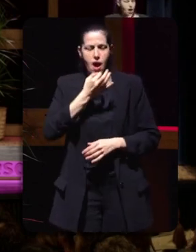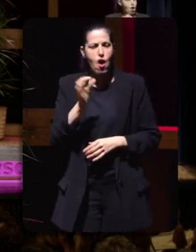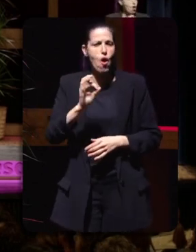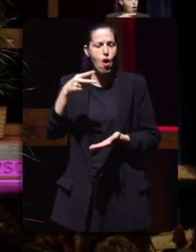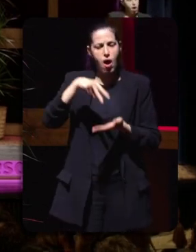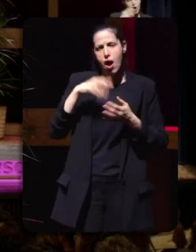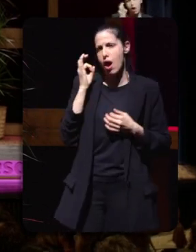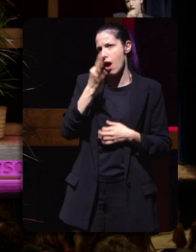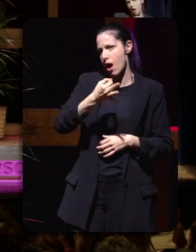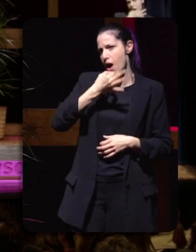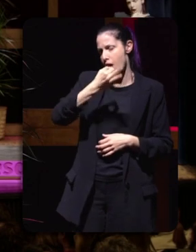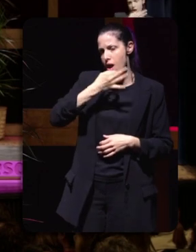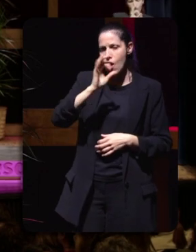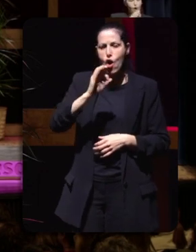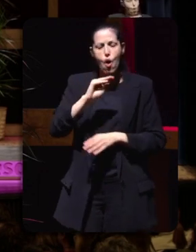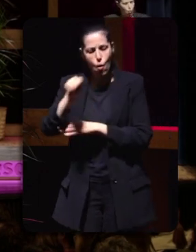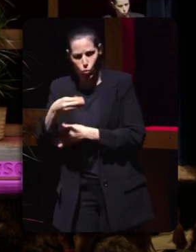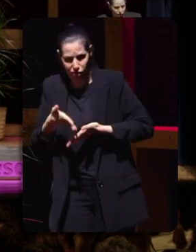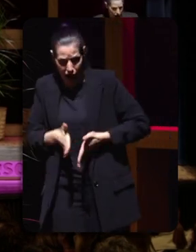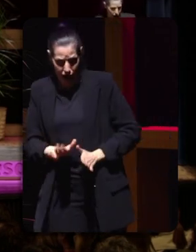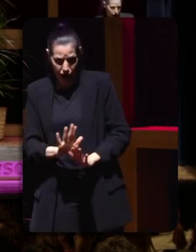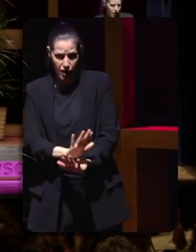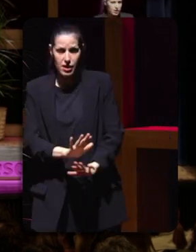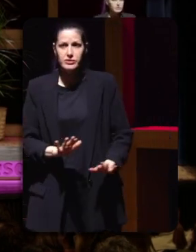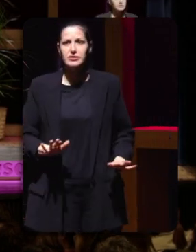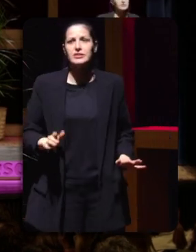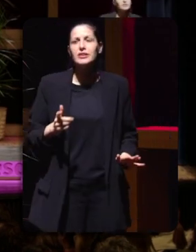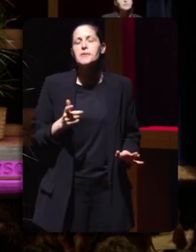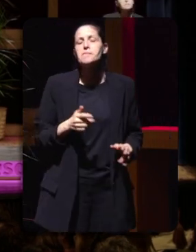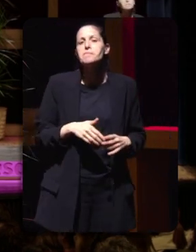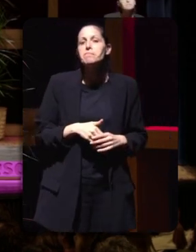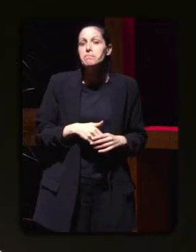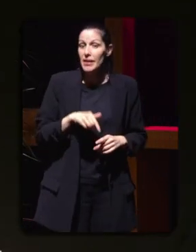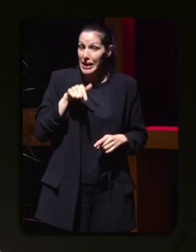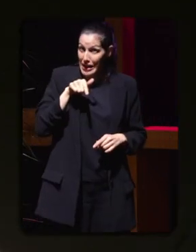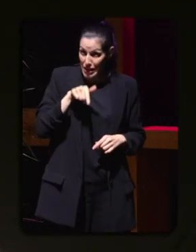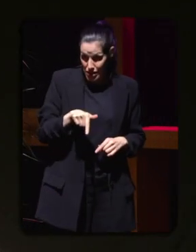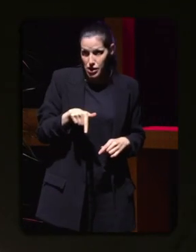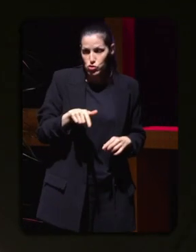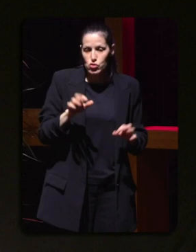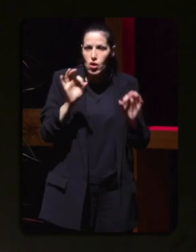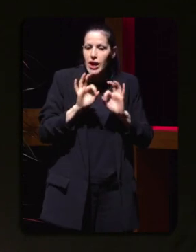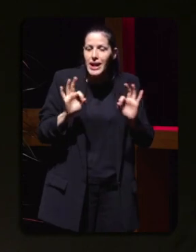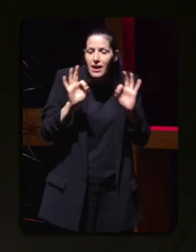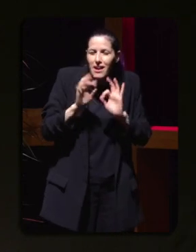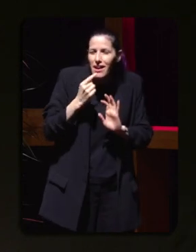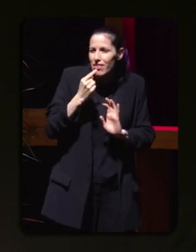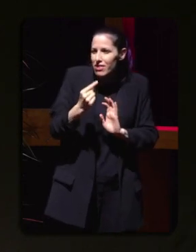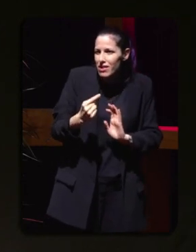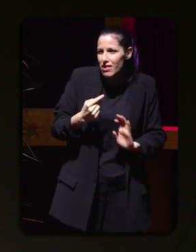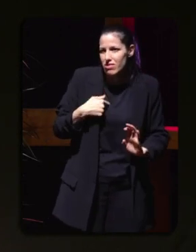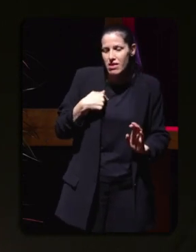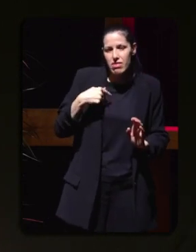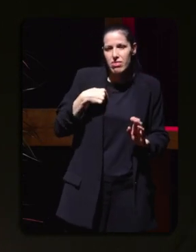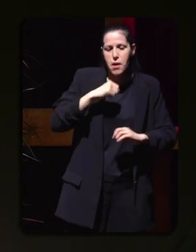estoy ahora pero también estar cuidando de mis hijas que no están aquí tranquilamente estupendas Y eso nadie nos dijo que es